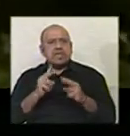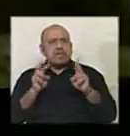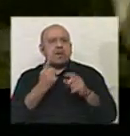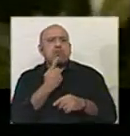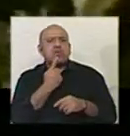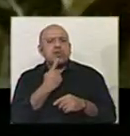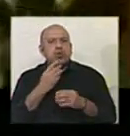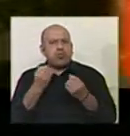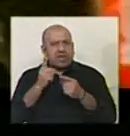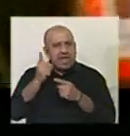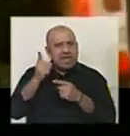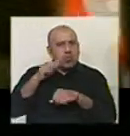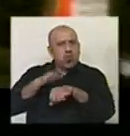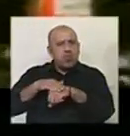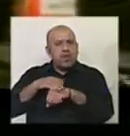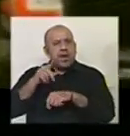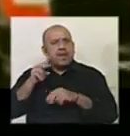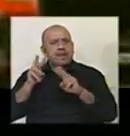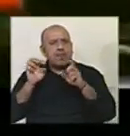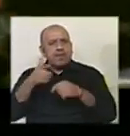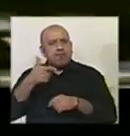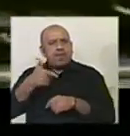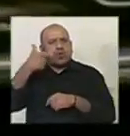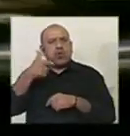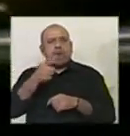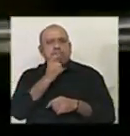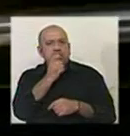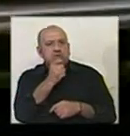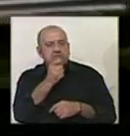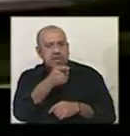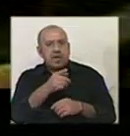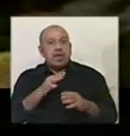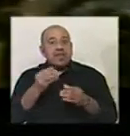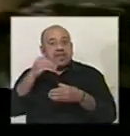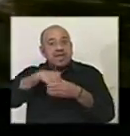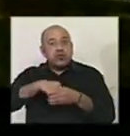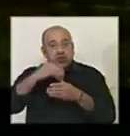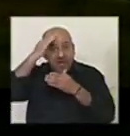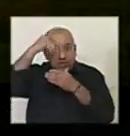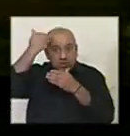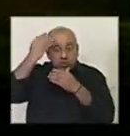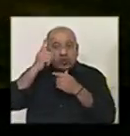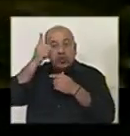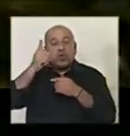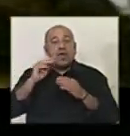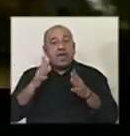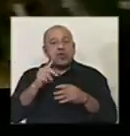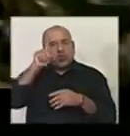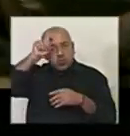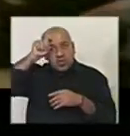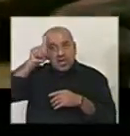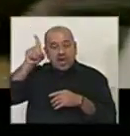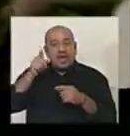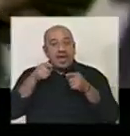Khashoggi, un antiguo promotor del reino convertido en disidente, dentro del consulado de Arabia Saudita en Estambul, Turquía. Este